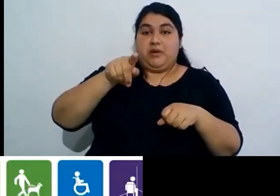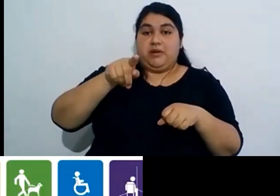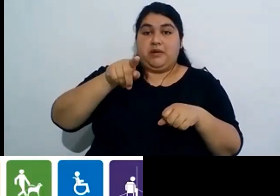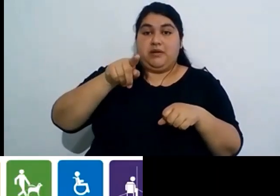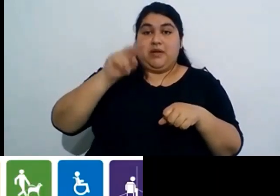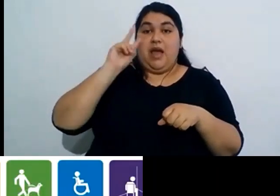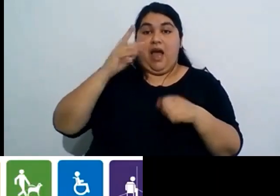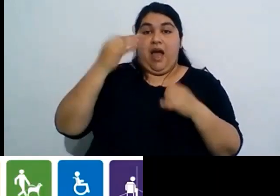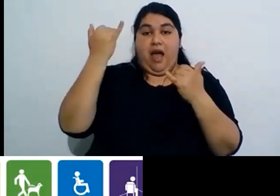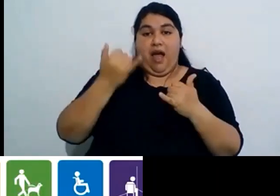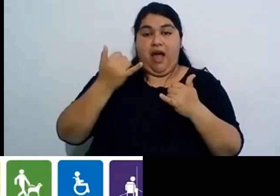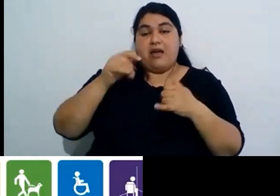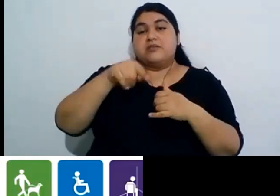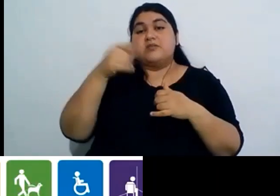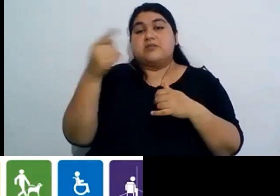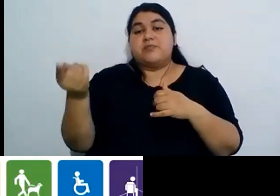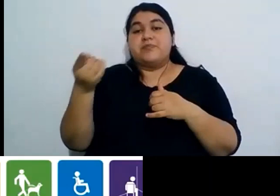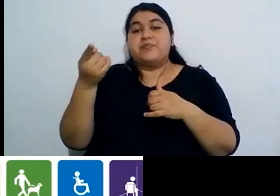Tenemos después